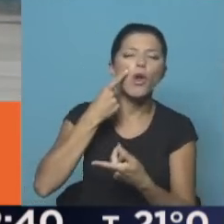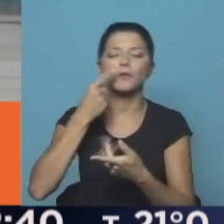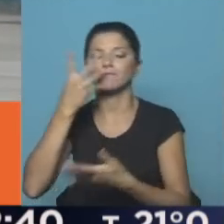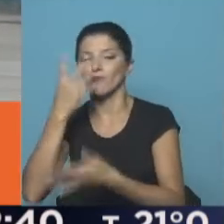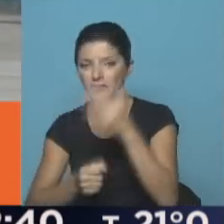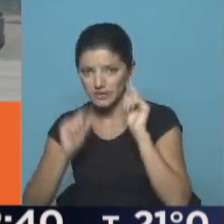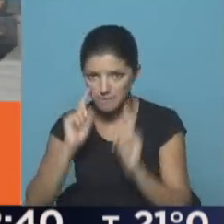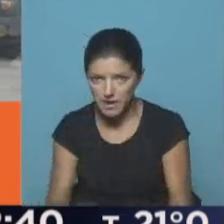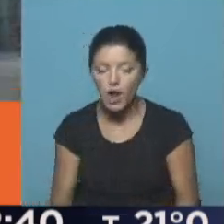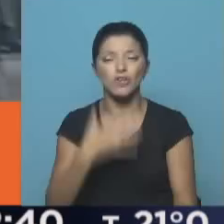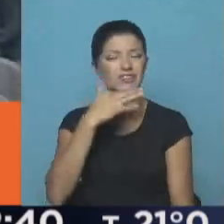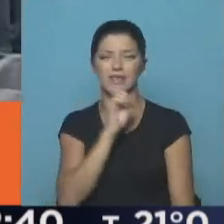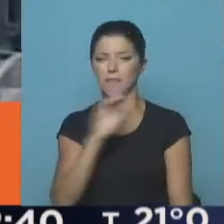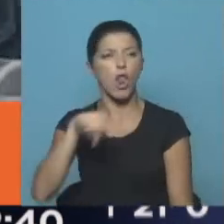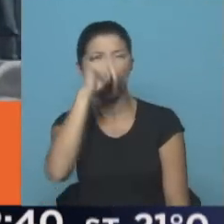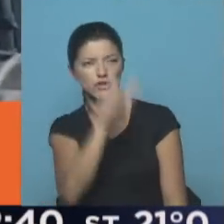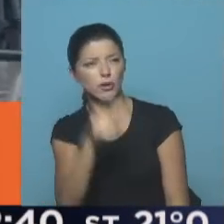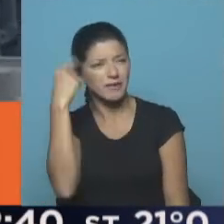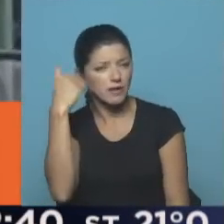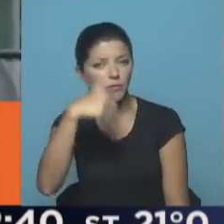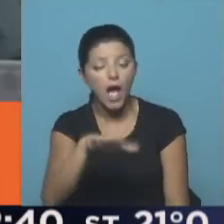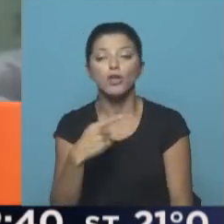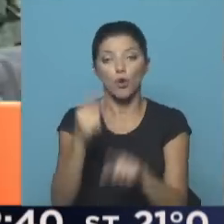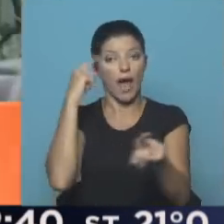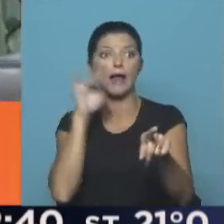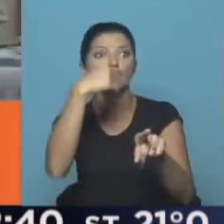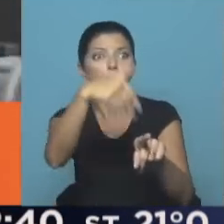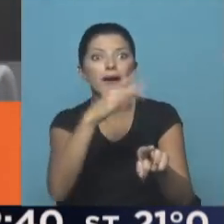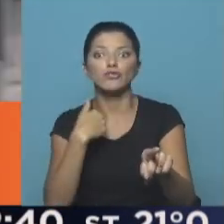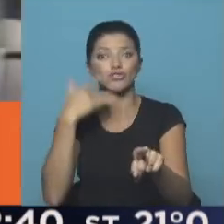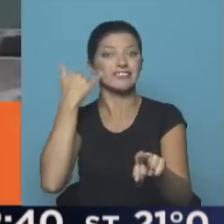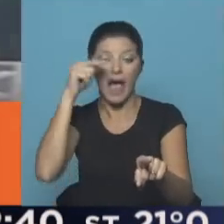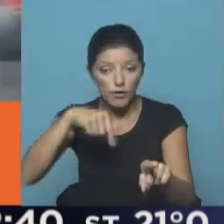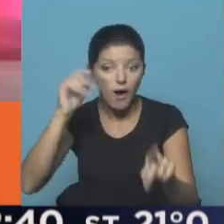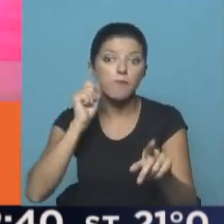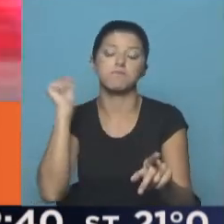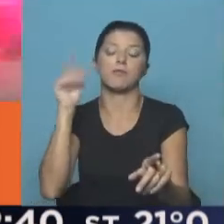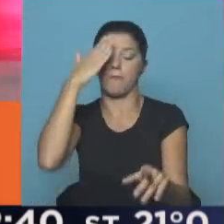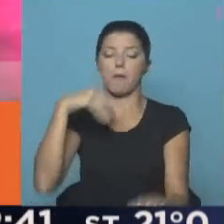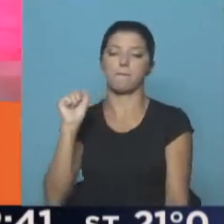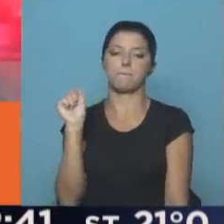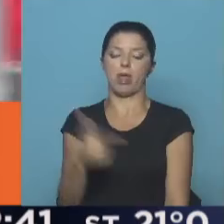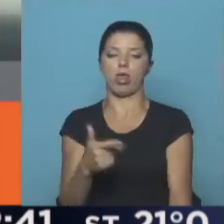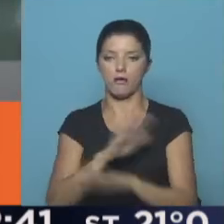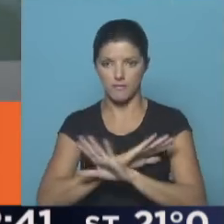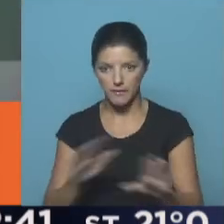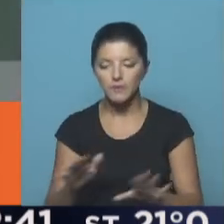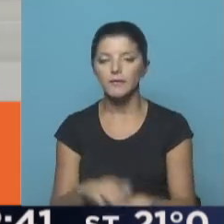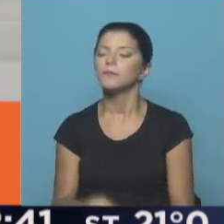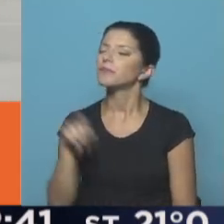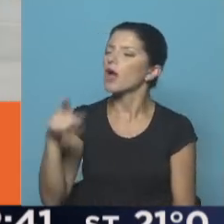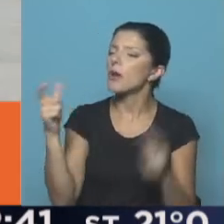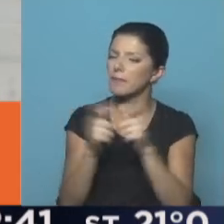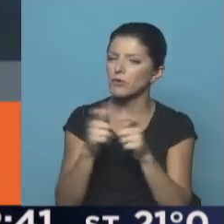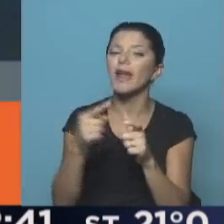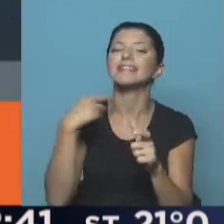confusión, malas lecturas de lo que el otro va a hacer, que se adelantan pensando que el otro va a hacer algo. Sí. Hay una película que siempre cito que es 13 días, una película sobre la crisis de los misiles